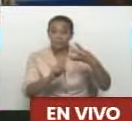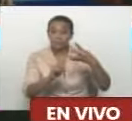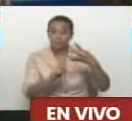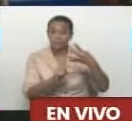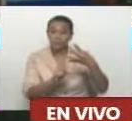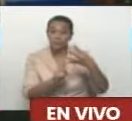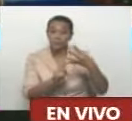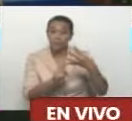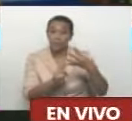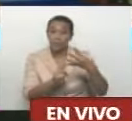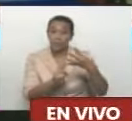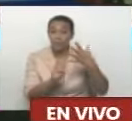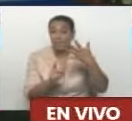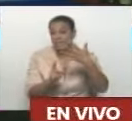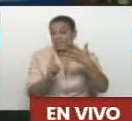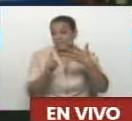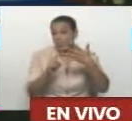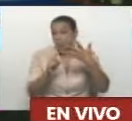Vamos al 5, ¿no, Ernesto?